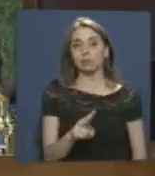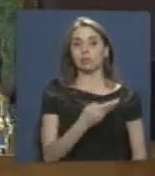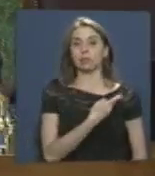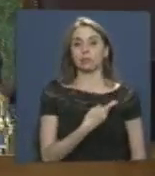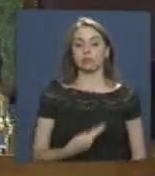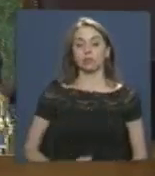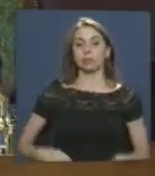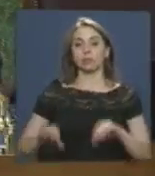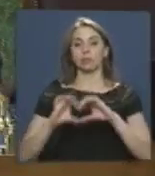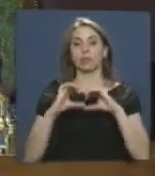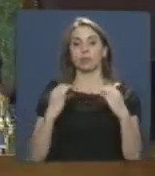cámara jorge sabag